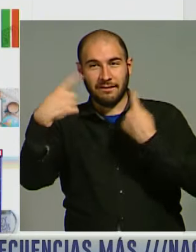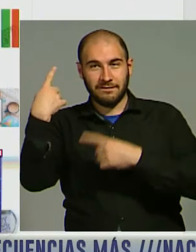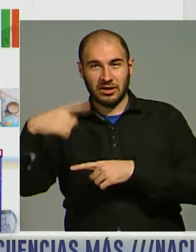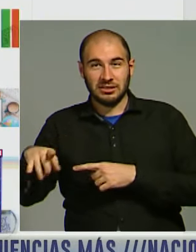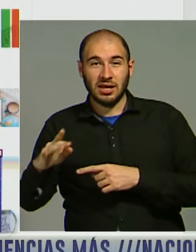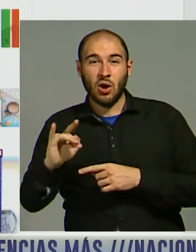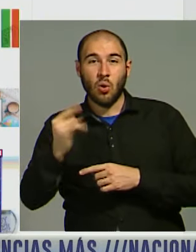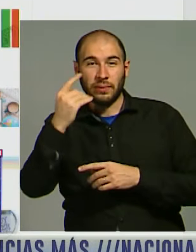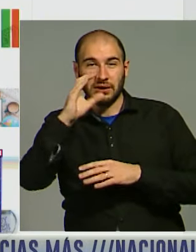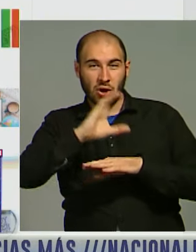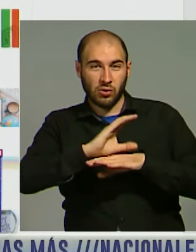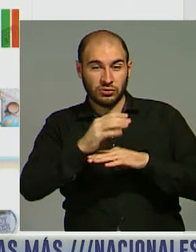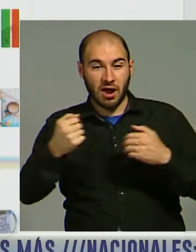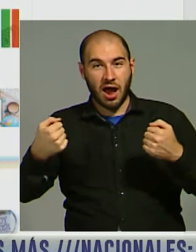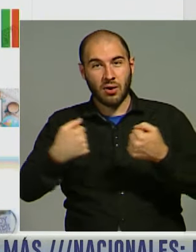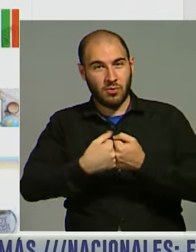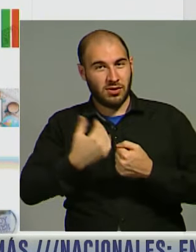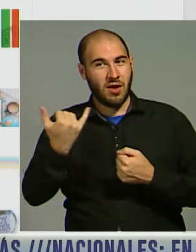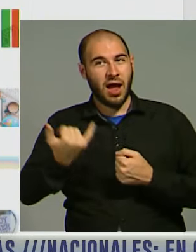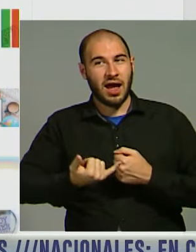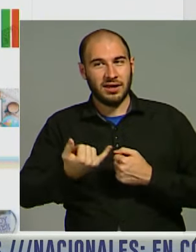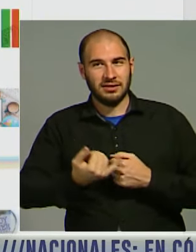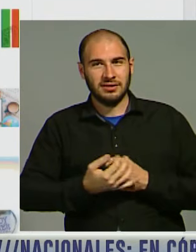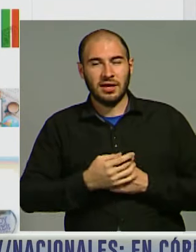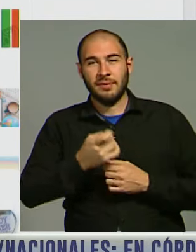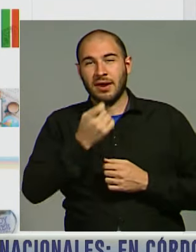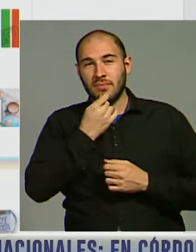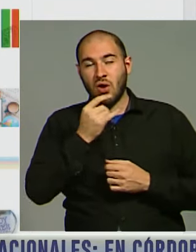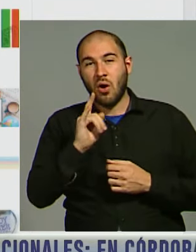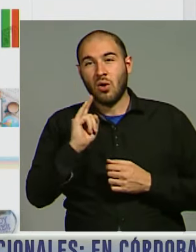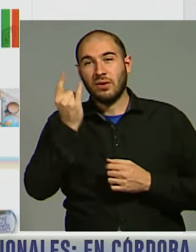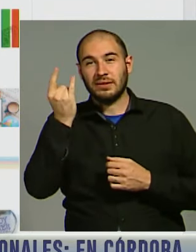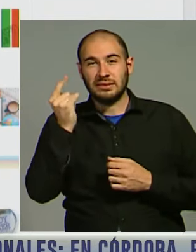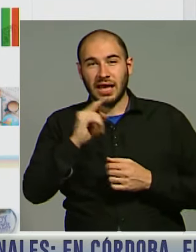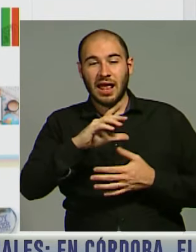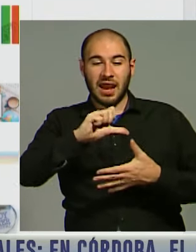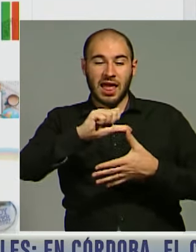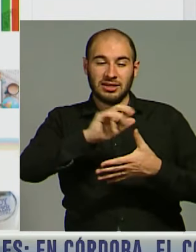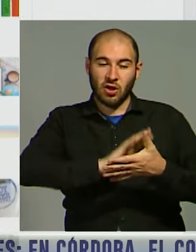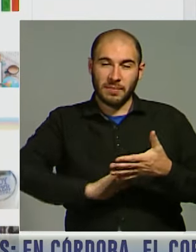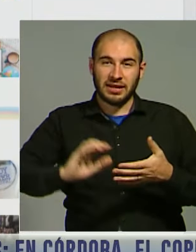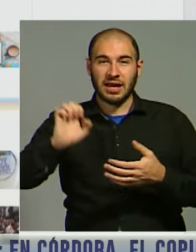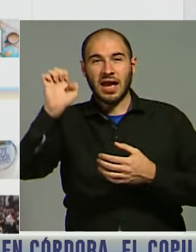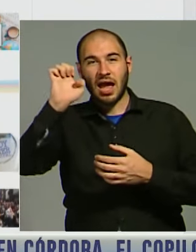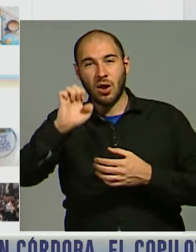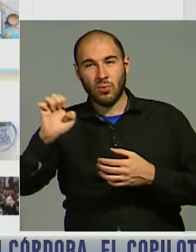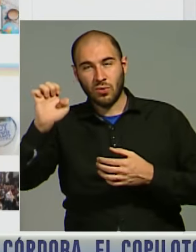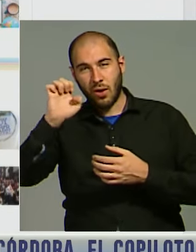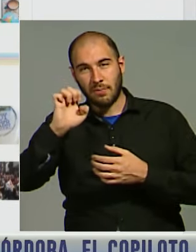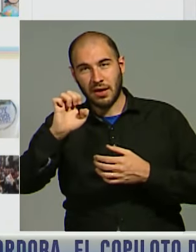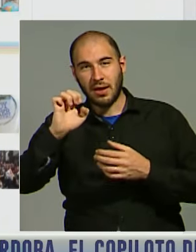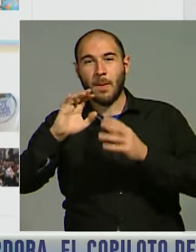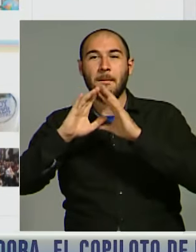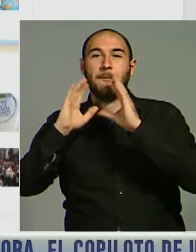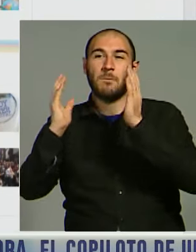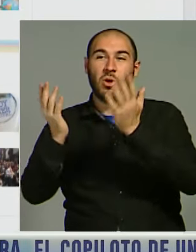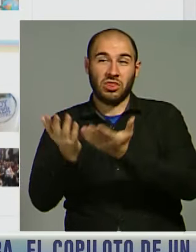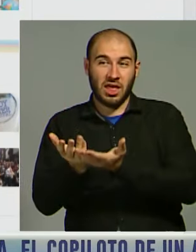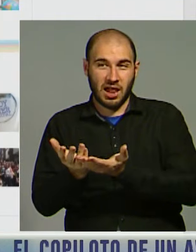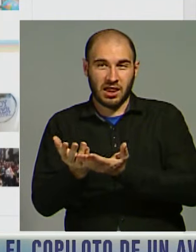la Universidad de Cuyo tiene convenio. ¿Sí? Esto pueden ser universidades tanto de Latinoamérica, Europa y, bueno, el mundo, te